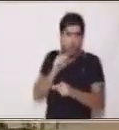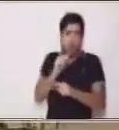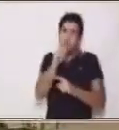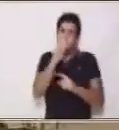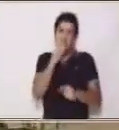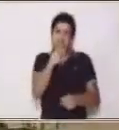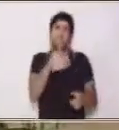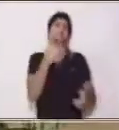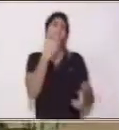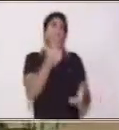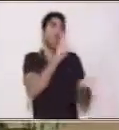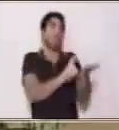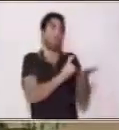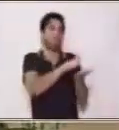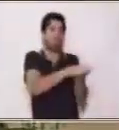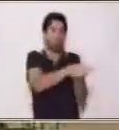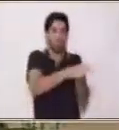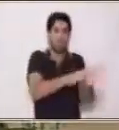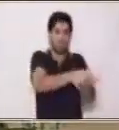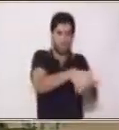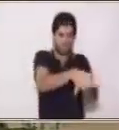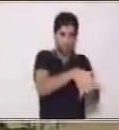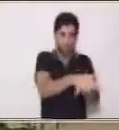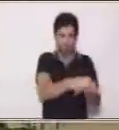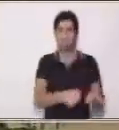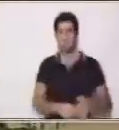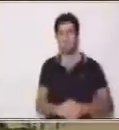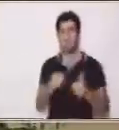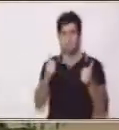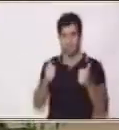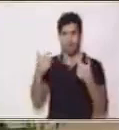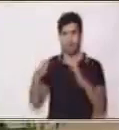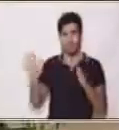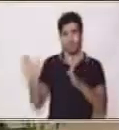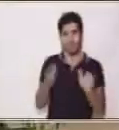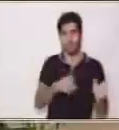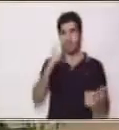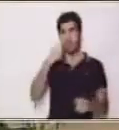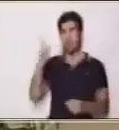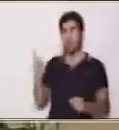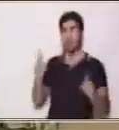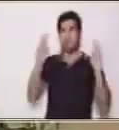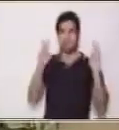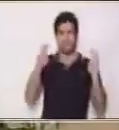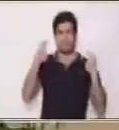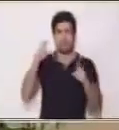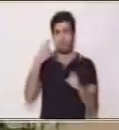puedes utilizar alcohol en gel. Vamos entonces al desarrollo de los temas.